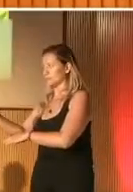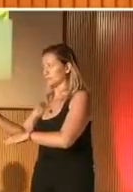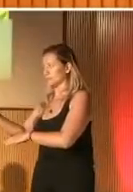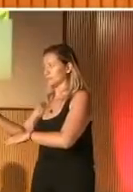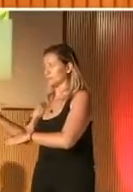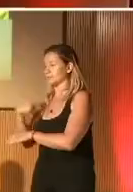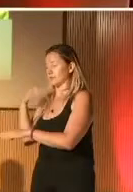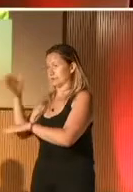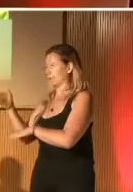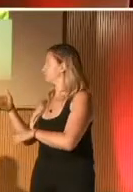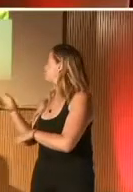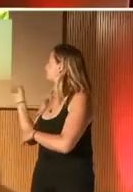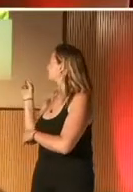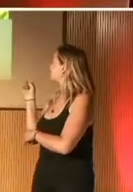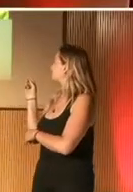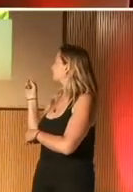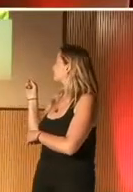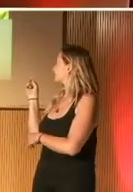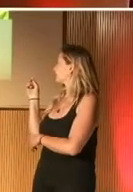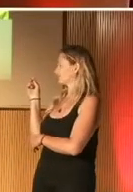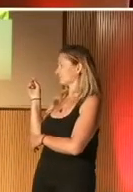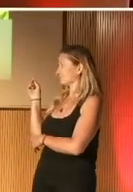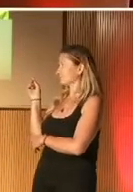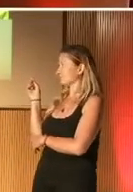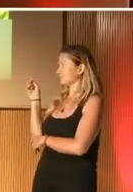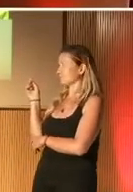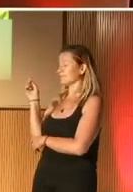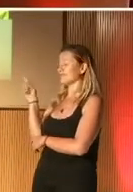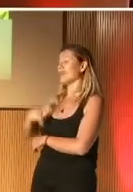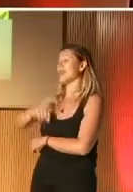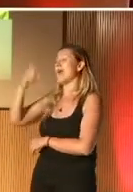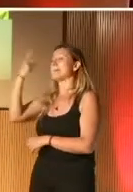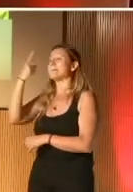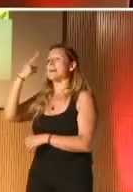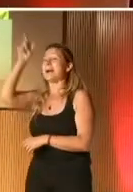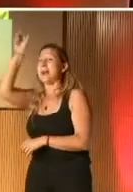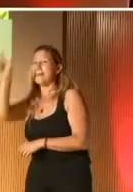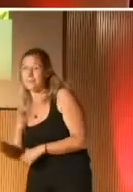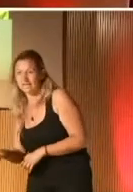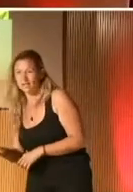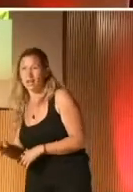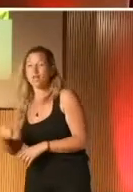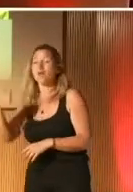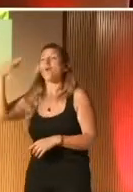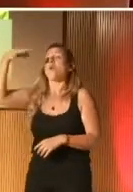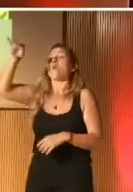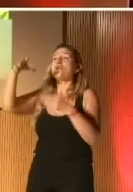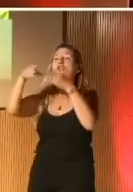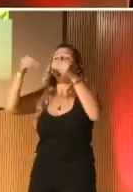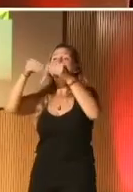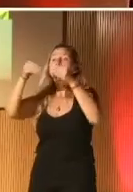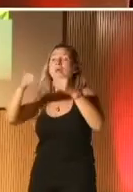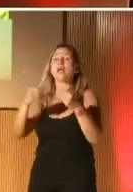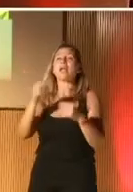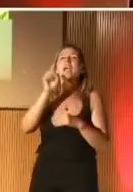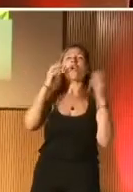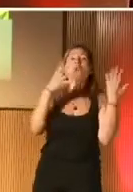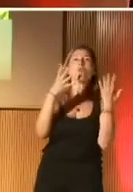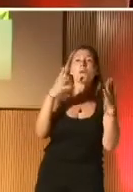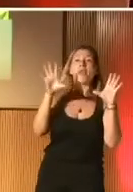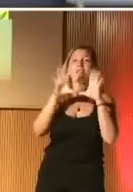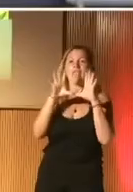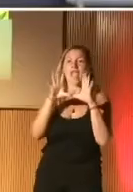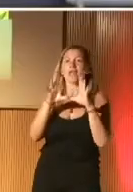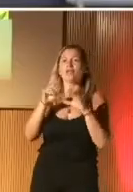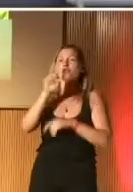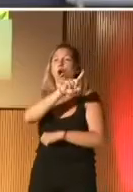Se fue al exterior y fue la primera persona en doblar un único trozo de papel 9, 10, 11 y